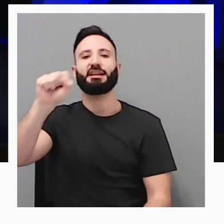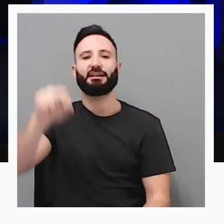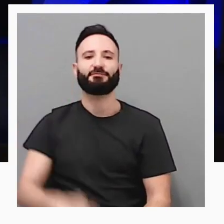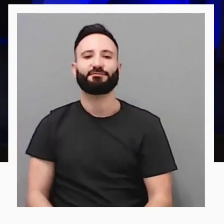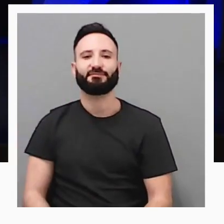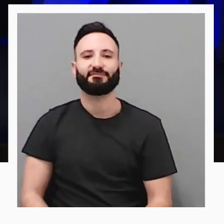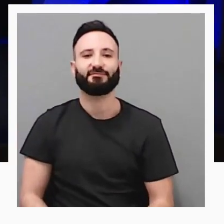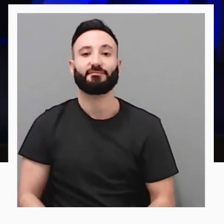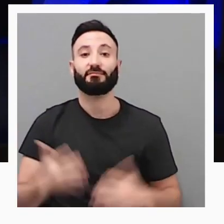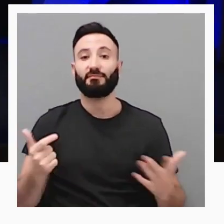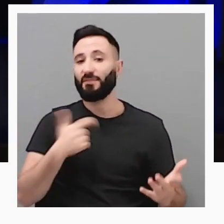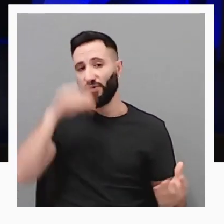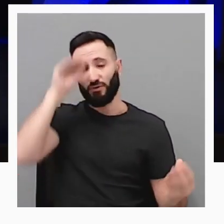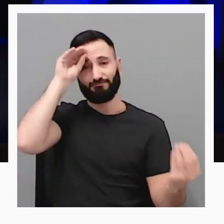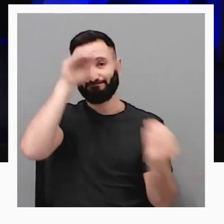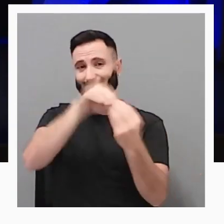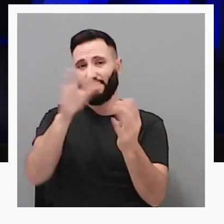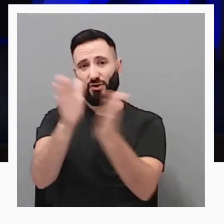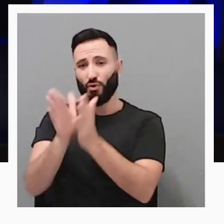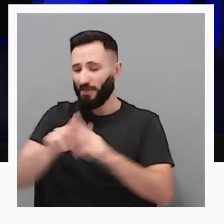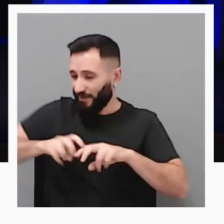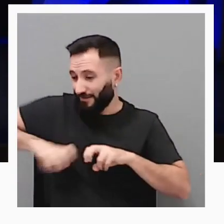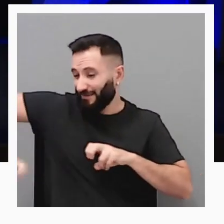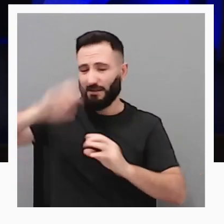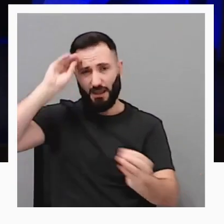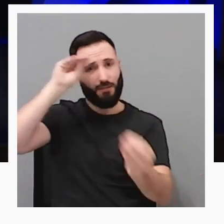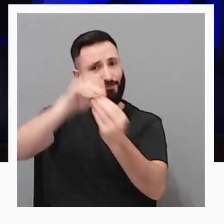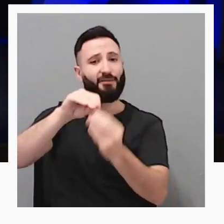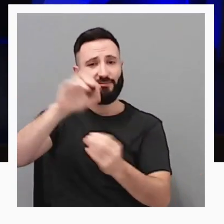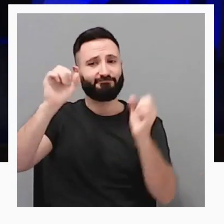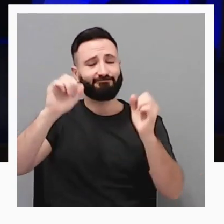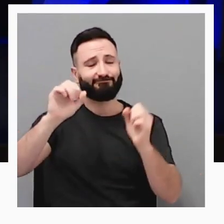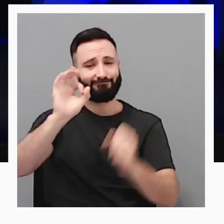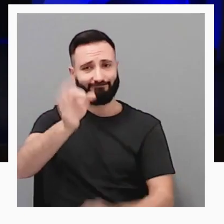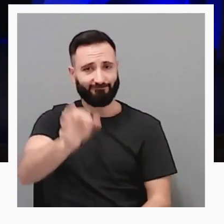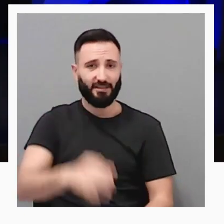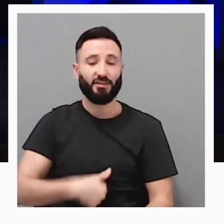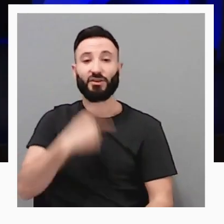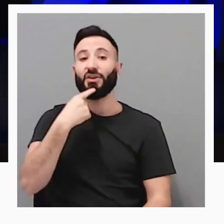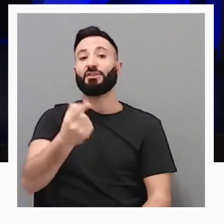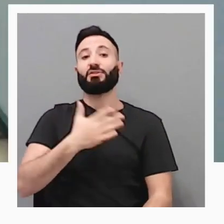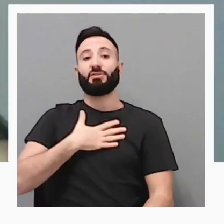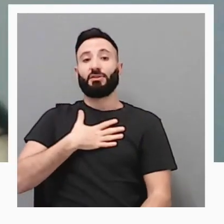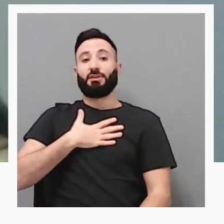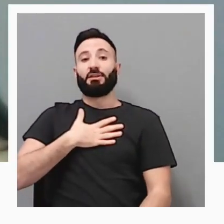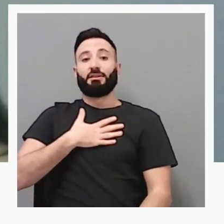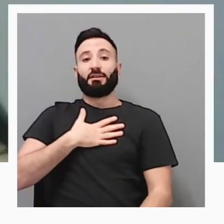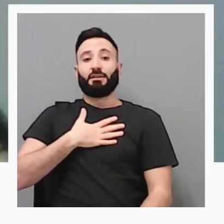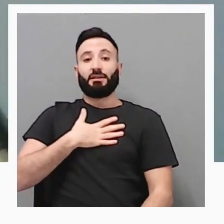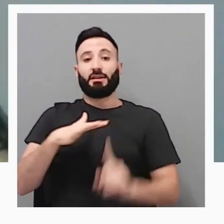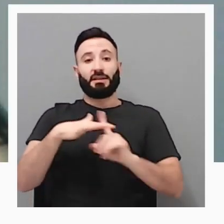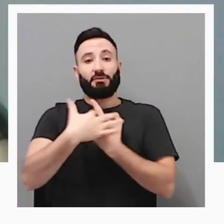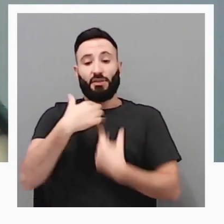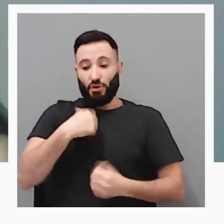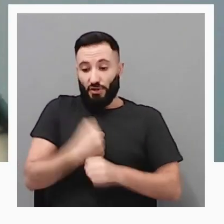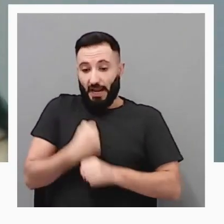Bueno, yo de acuerdo con lo que han dicho también, todo lo que han dicho, y yo diría desde donde